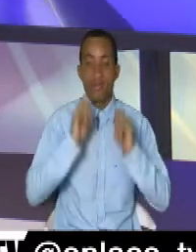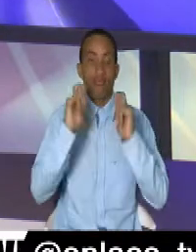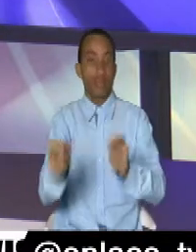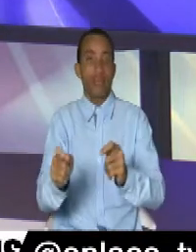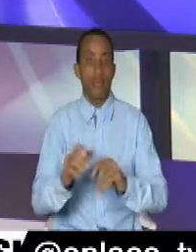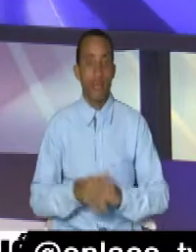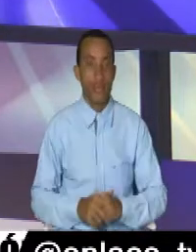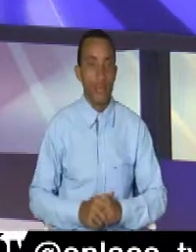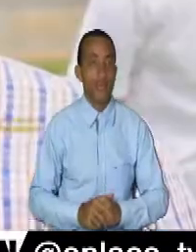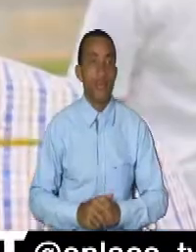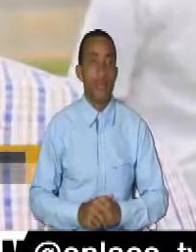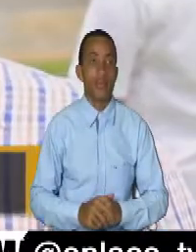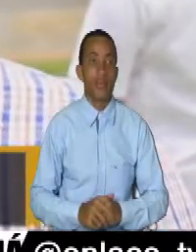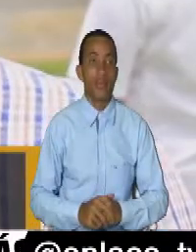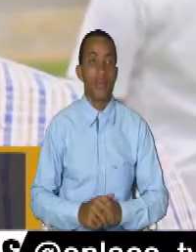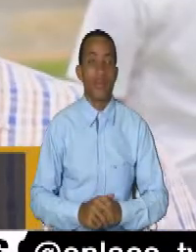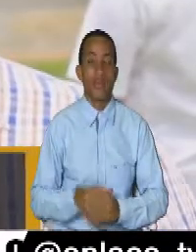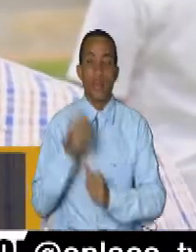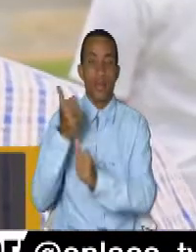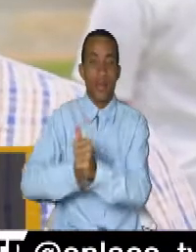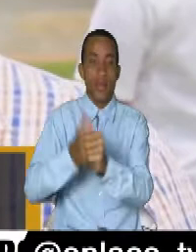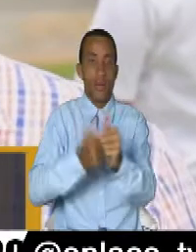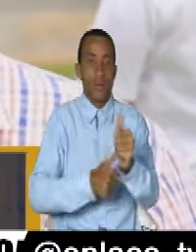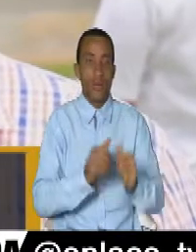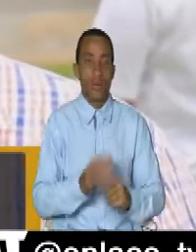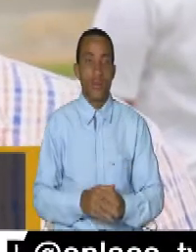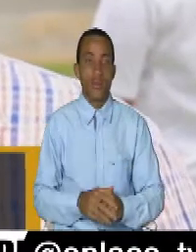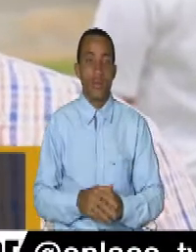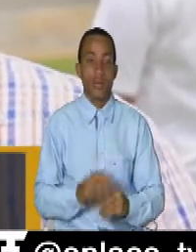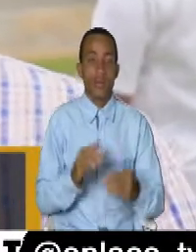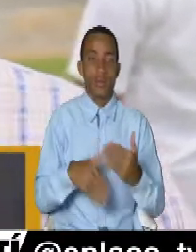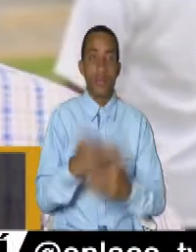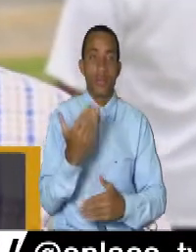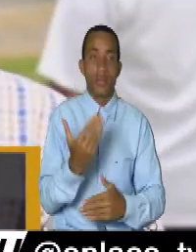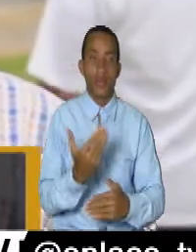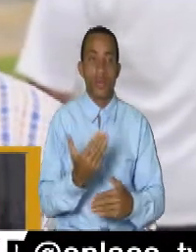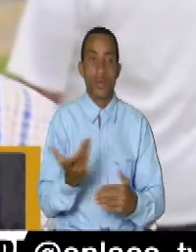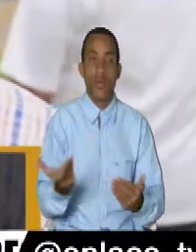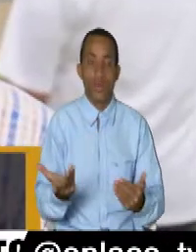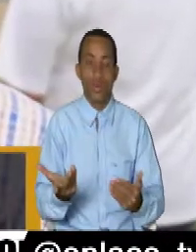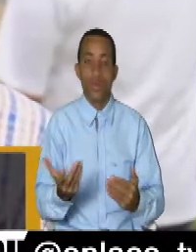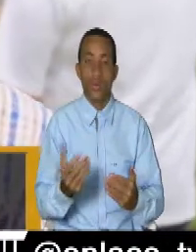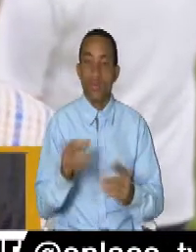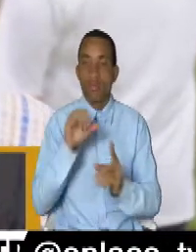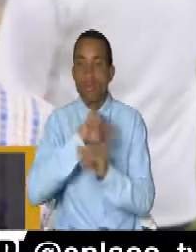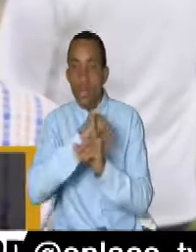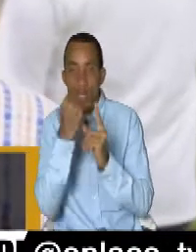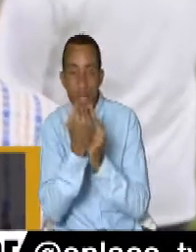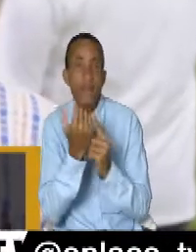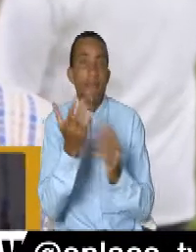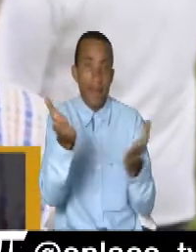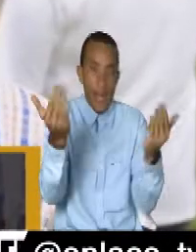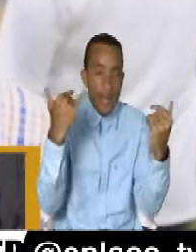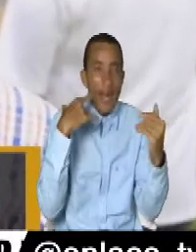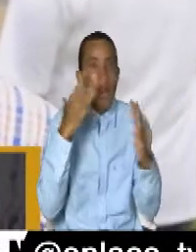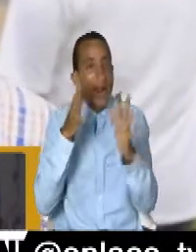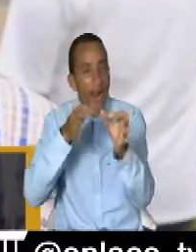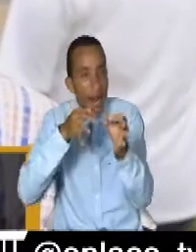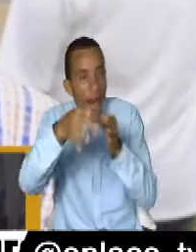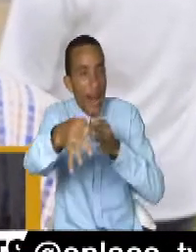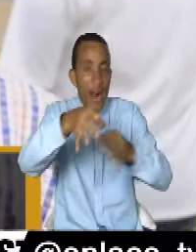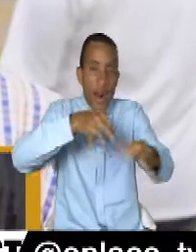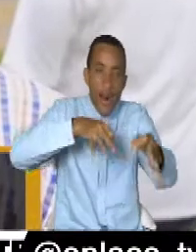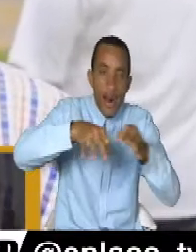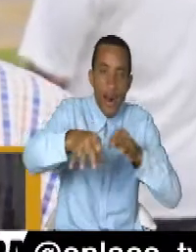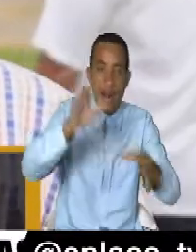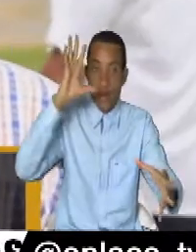respecto. Cada una de estas obras, antes de dar inicio, realizamos un procedimiento de socialización que por lo general lo